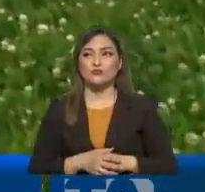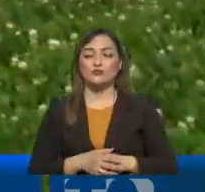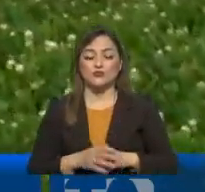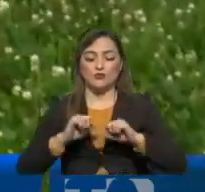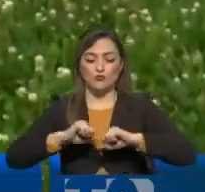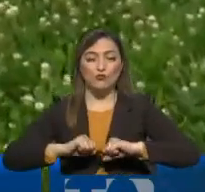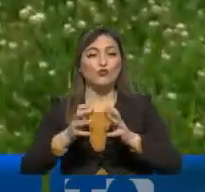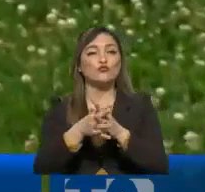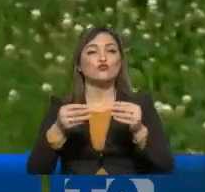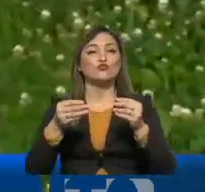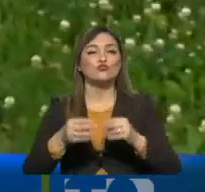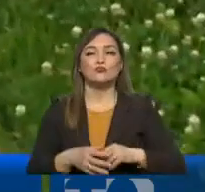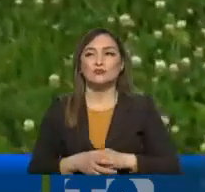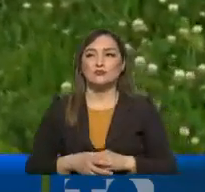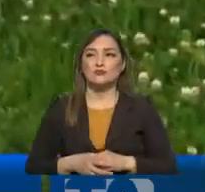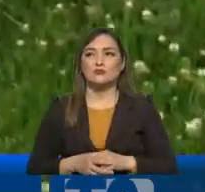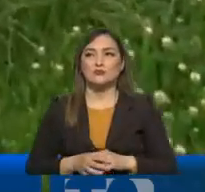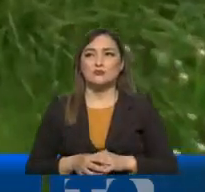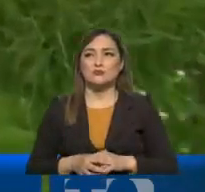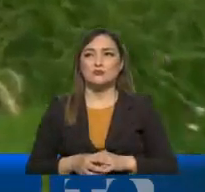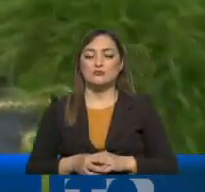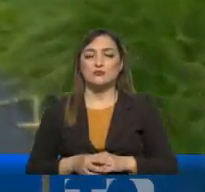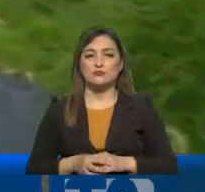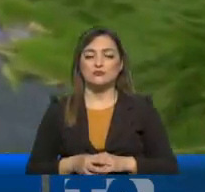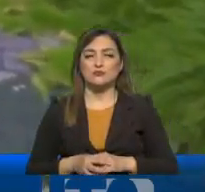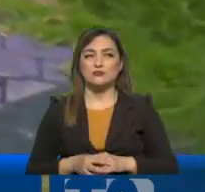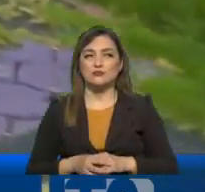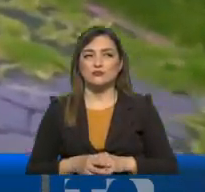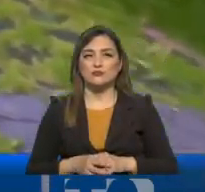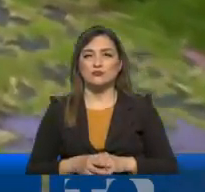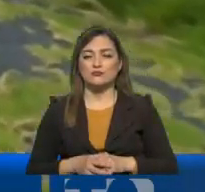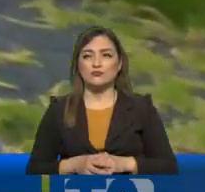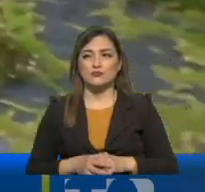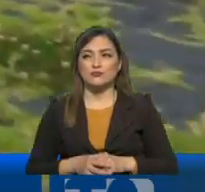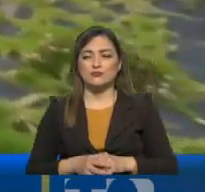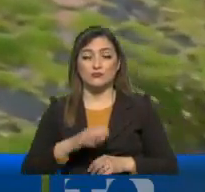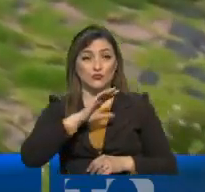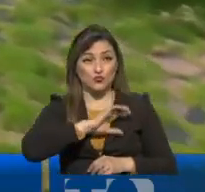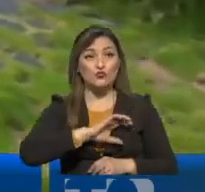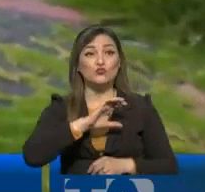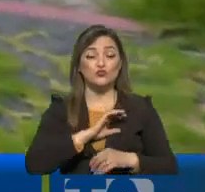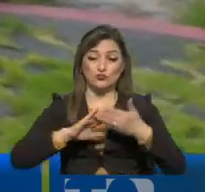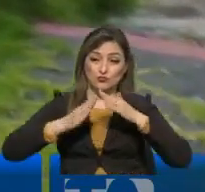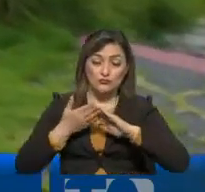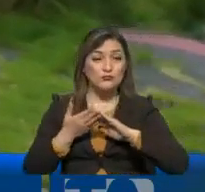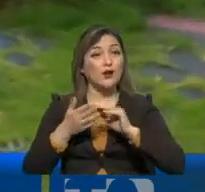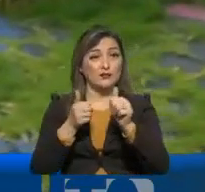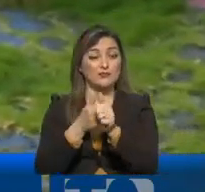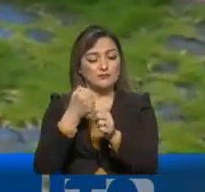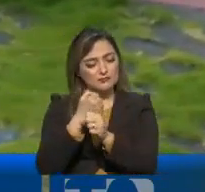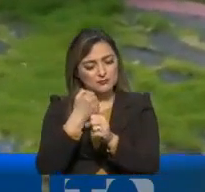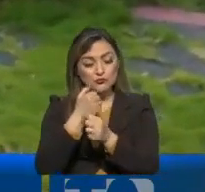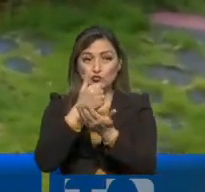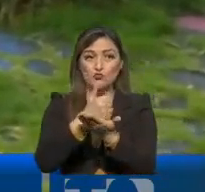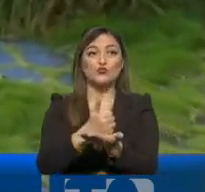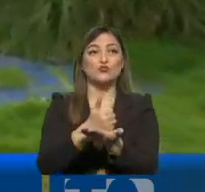fluir. E incluso también lo que nosotros consideramos, que el municipio se acerque a la comunidad para trabajar juntos en